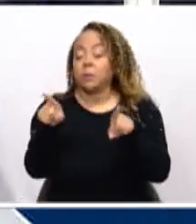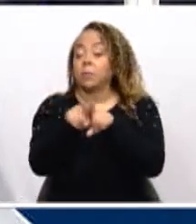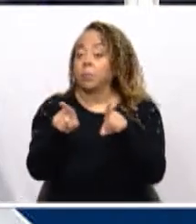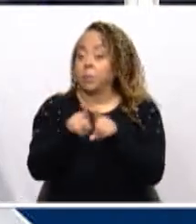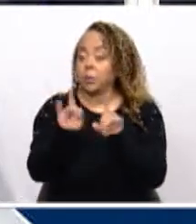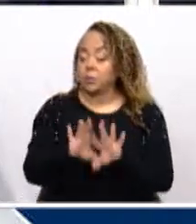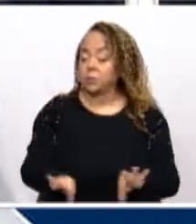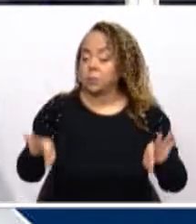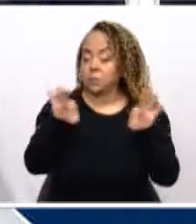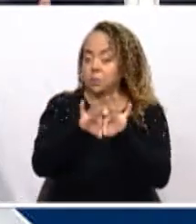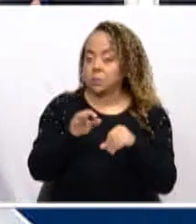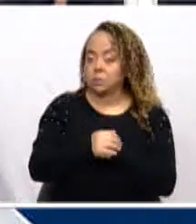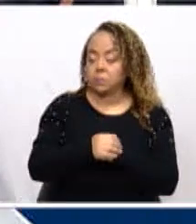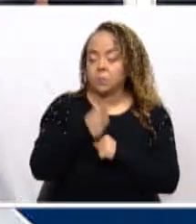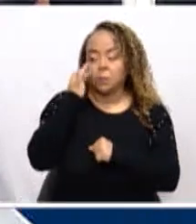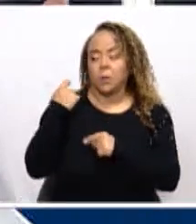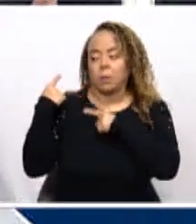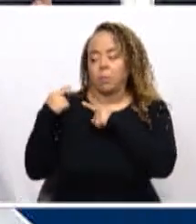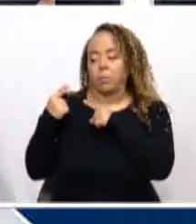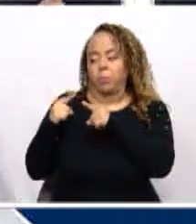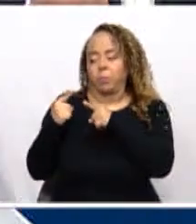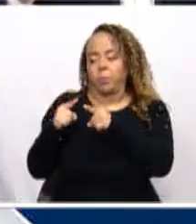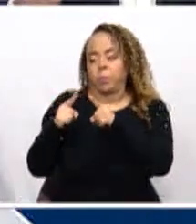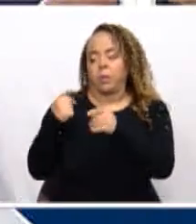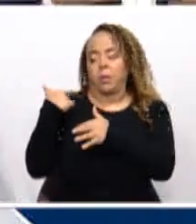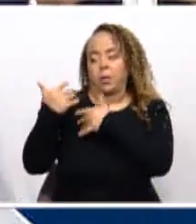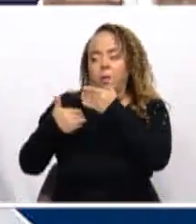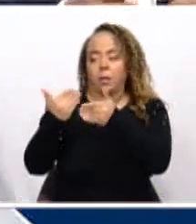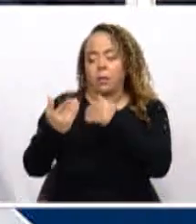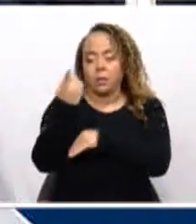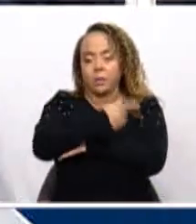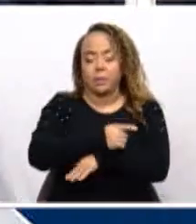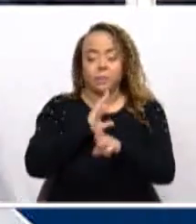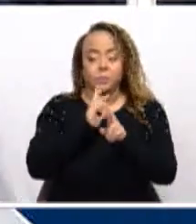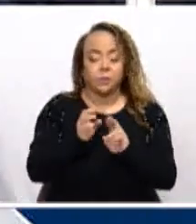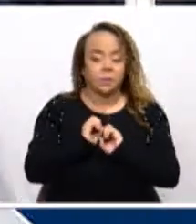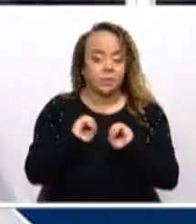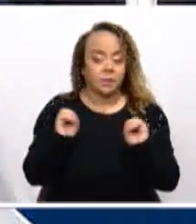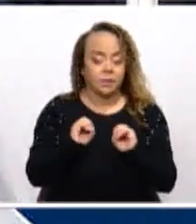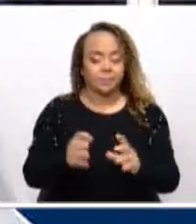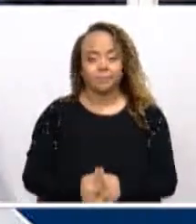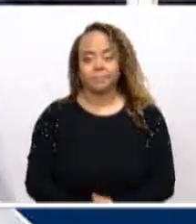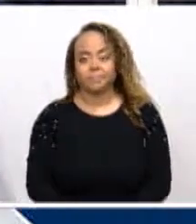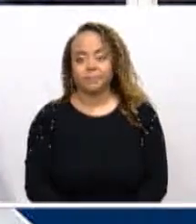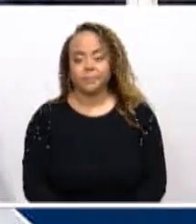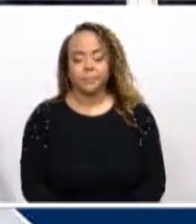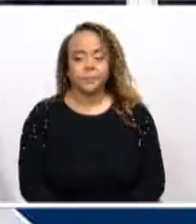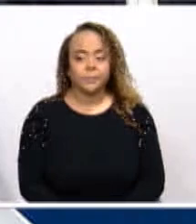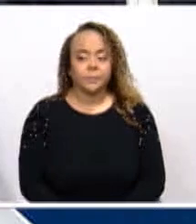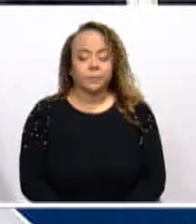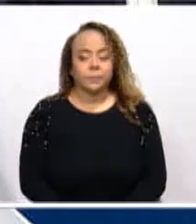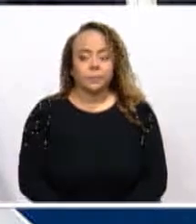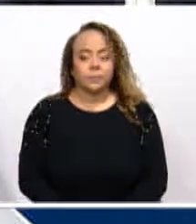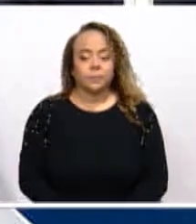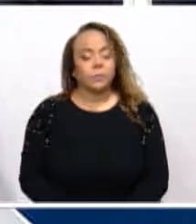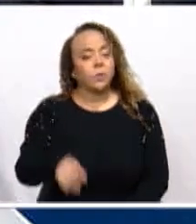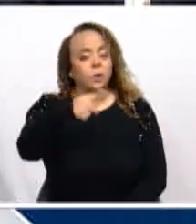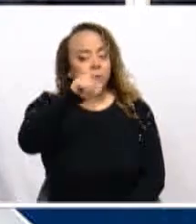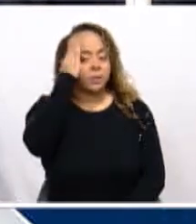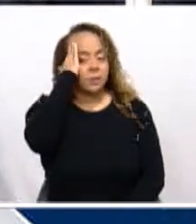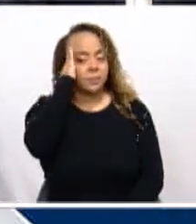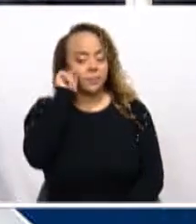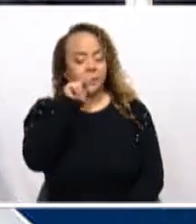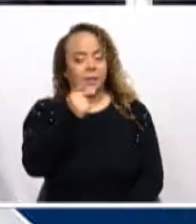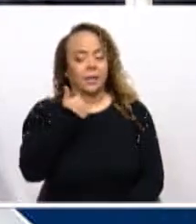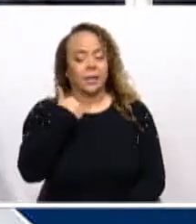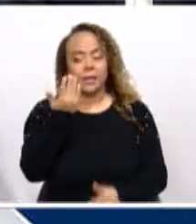es importante porque todo han tenido que pasar muchos días sin obtener respuestas del cuadro lumoso aquí ustedes saben que aquí Lo